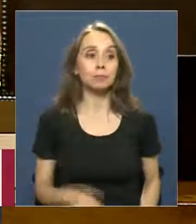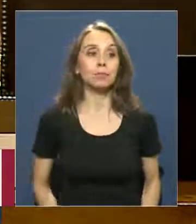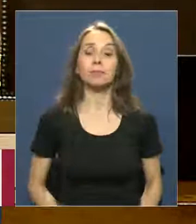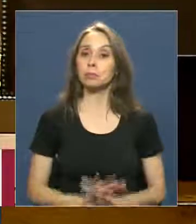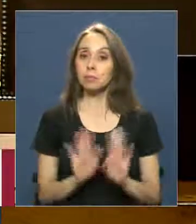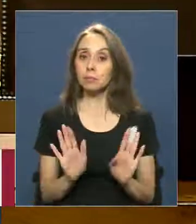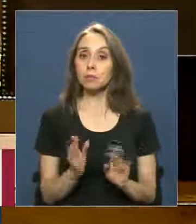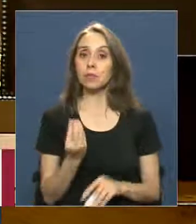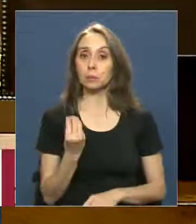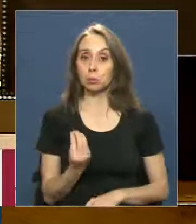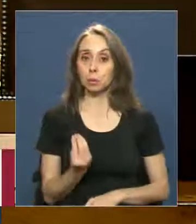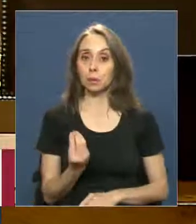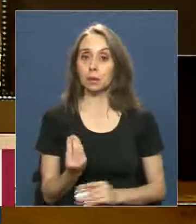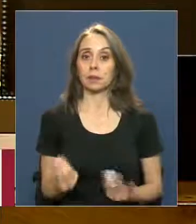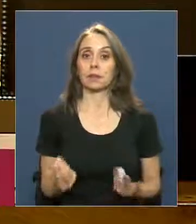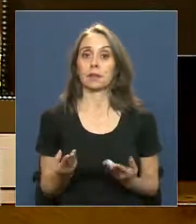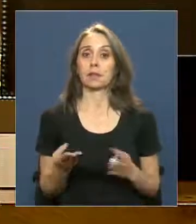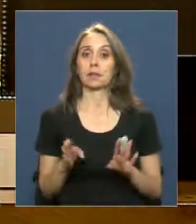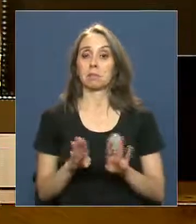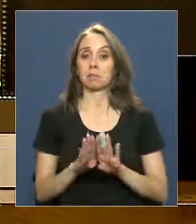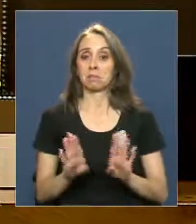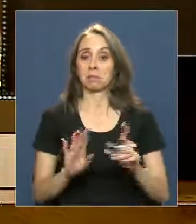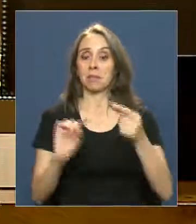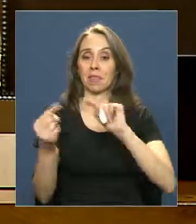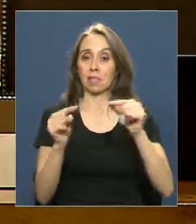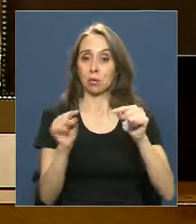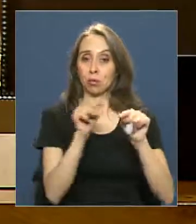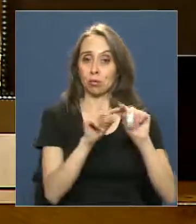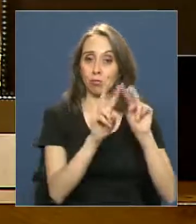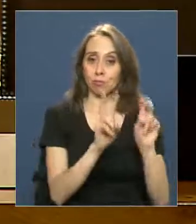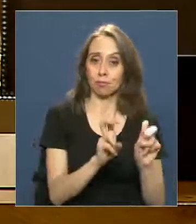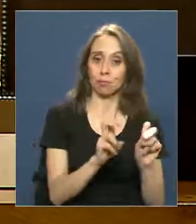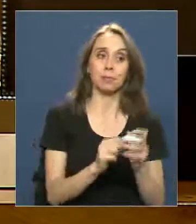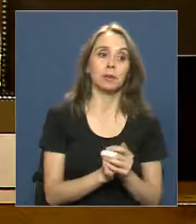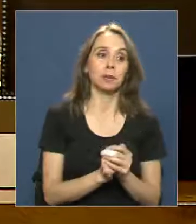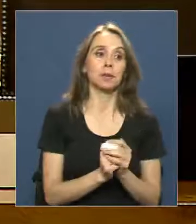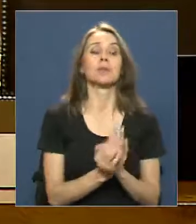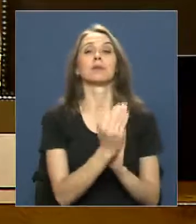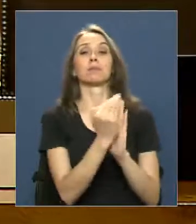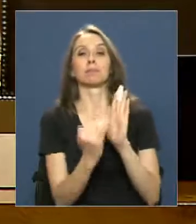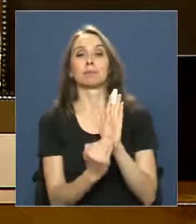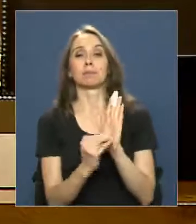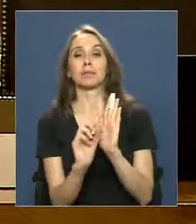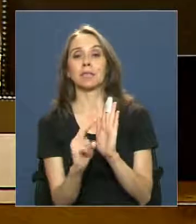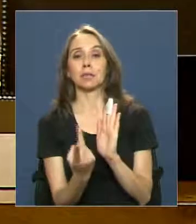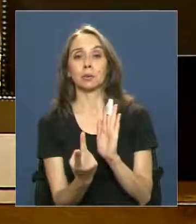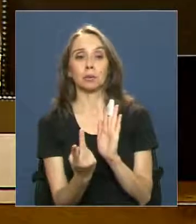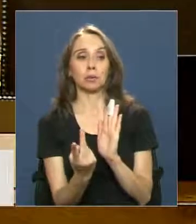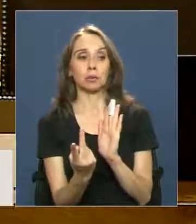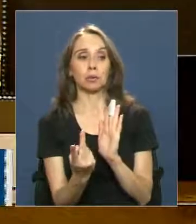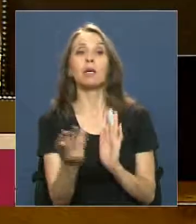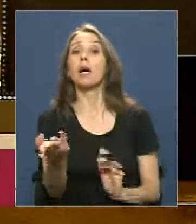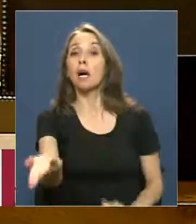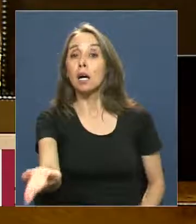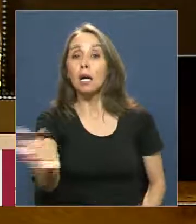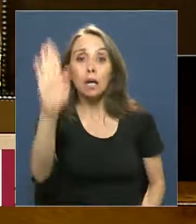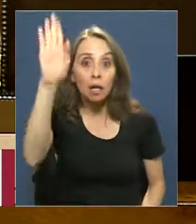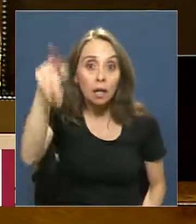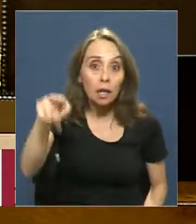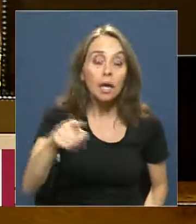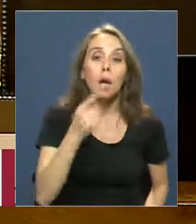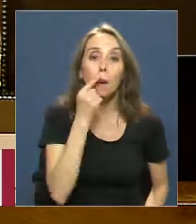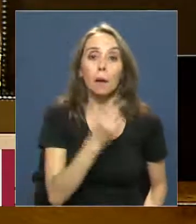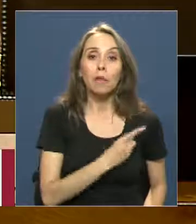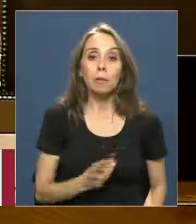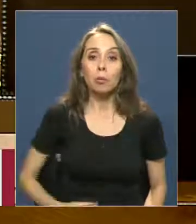Muy bien. Cerramos entonces el debate. Pasamos en segundo, diputado